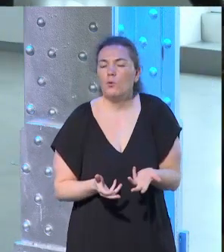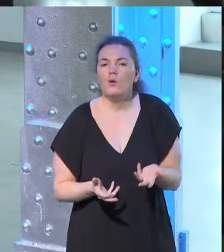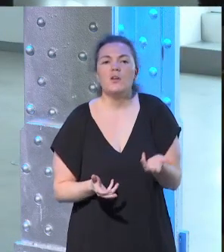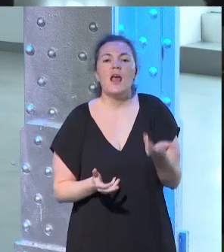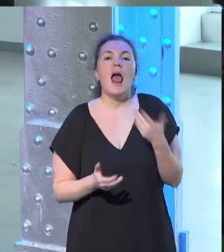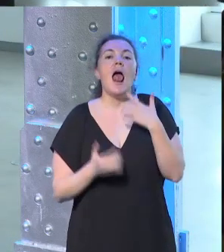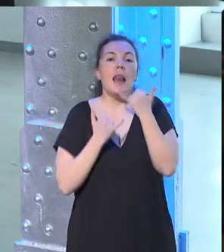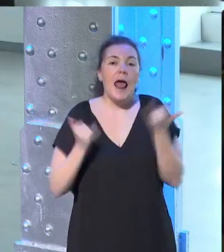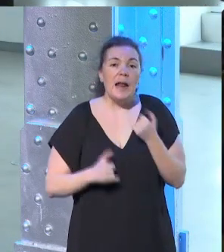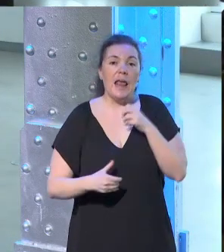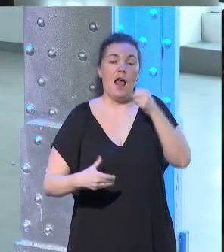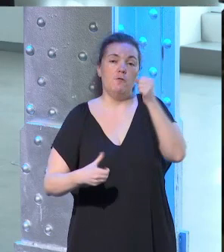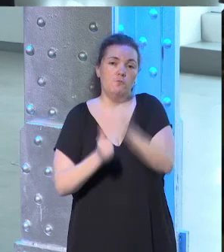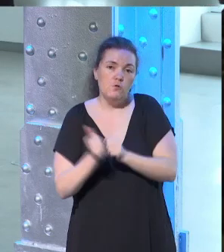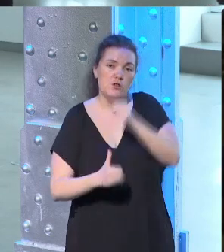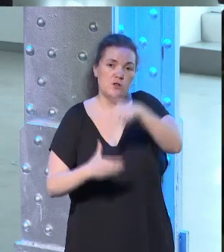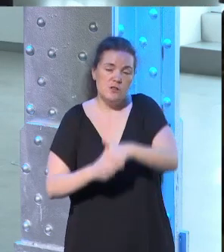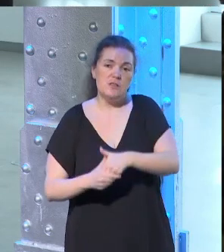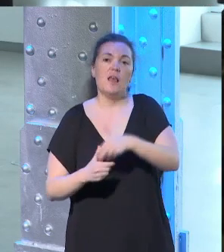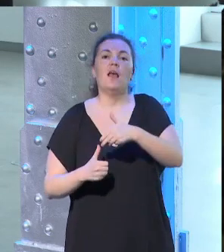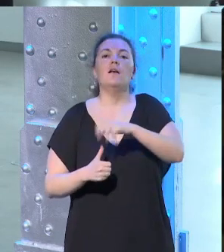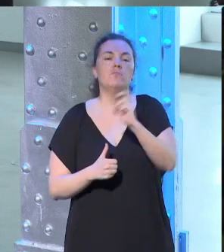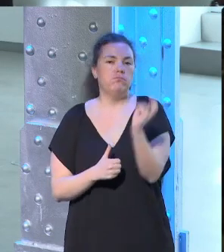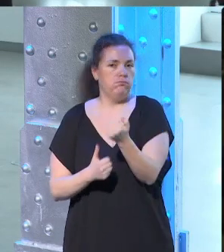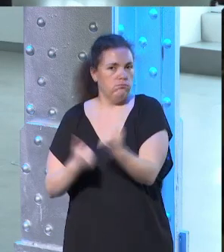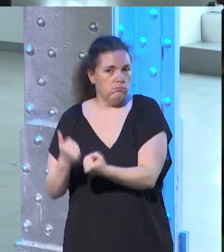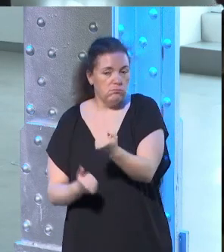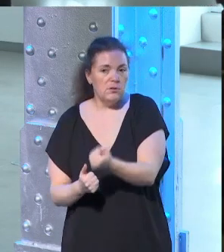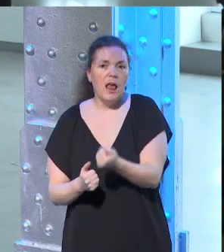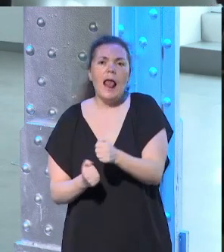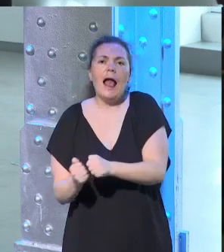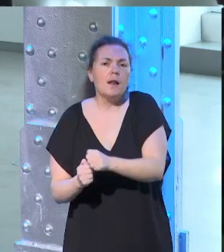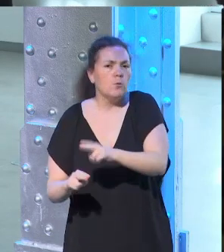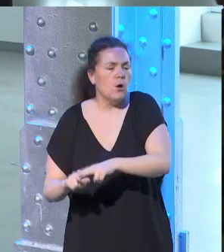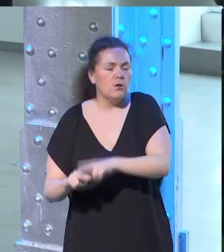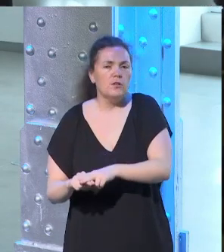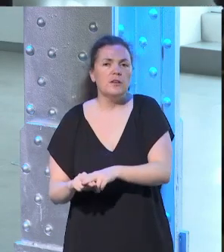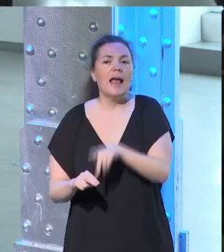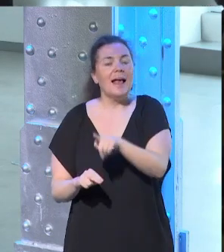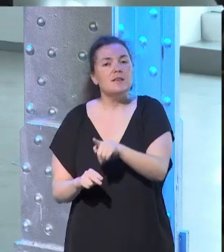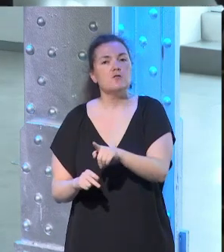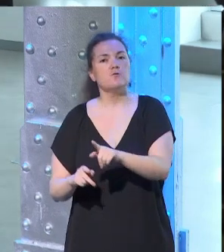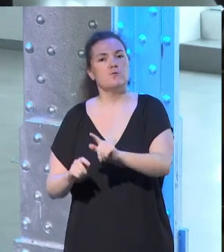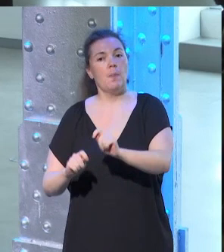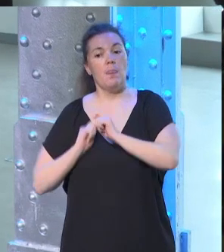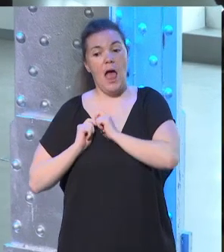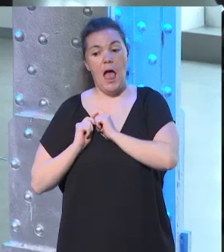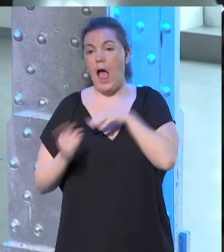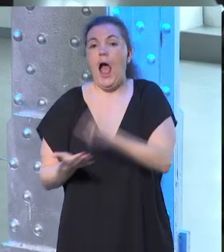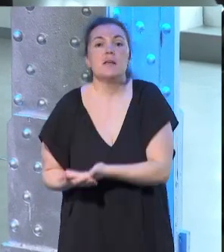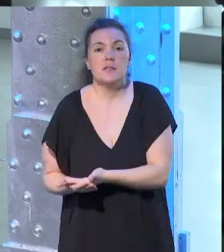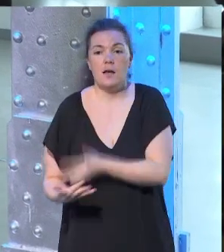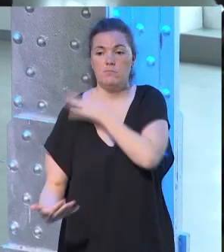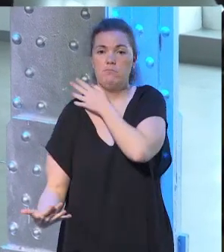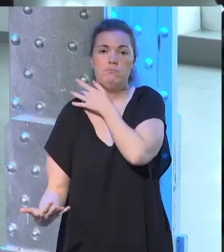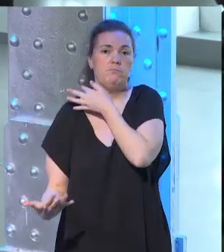energía fósil, los combustibles, el diésel, la gasolina, el carbón, no ha traído hasta aquí